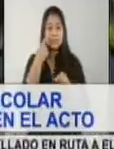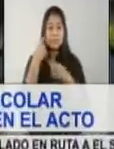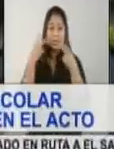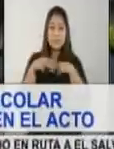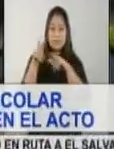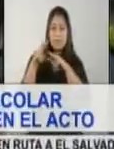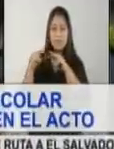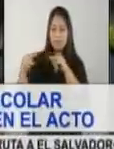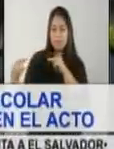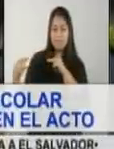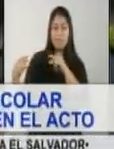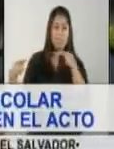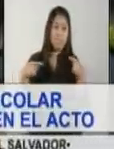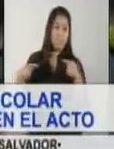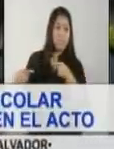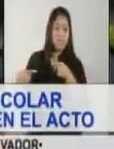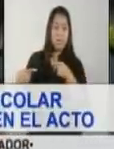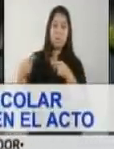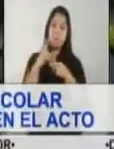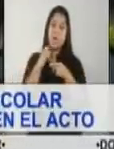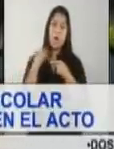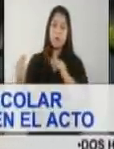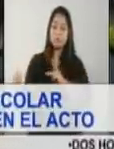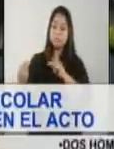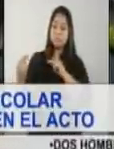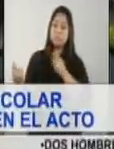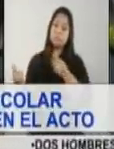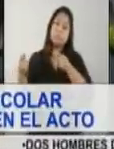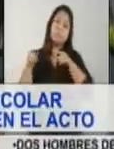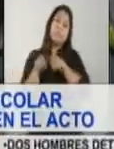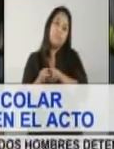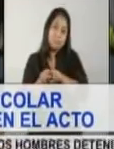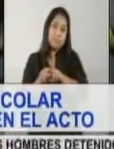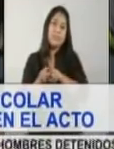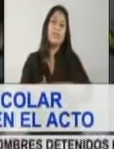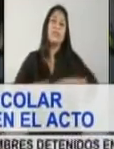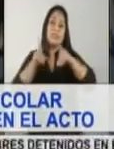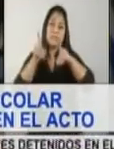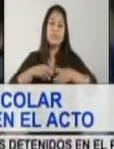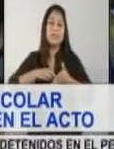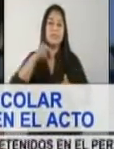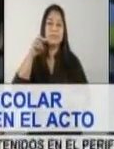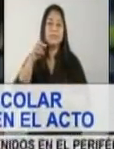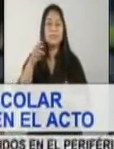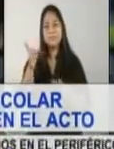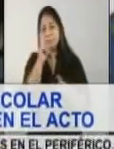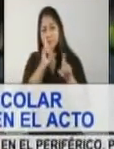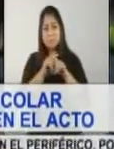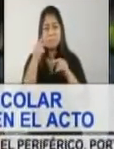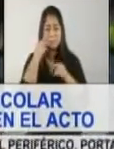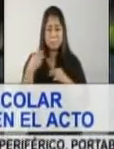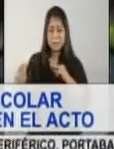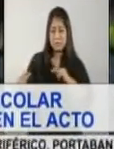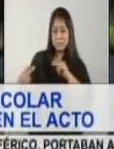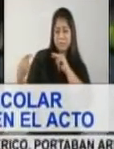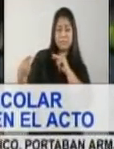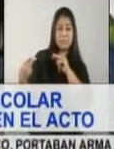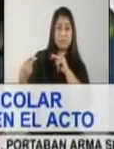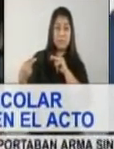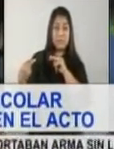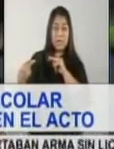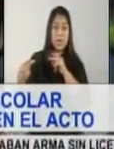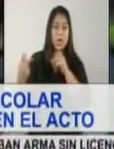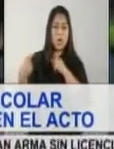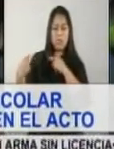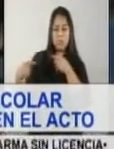de ver como enemigos, nos vemos como aliados del desarrollo del país? ¿Qué pasa si en lugar de vernos